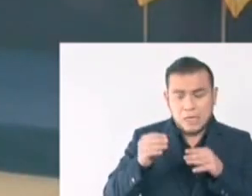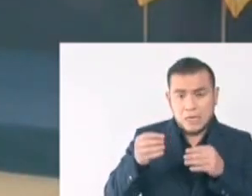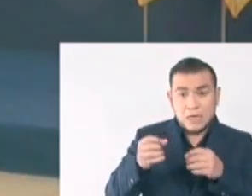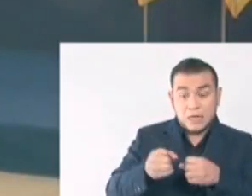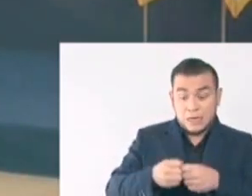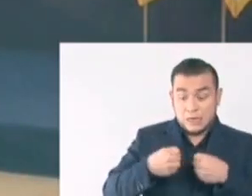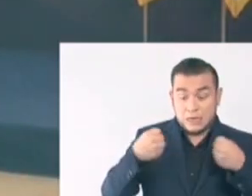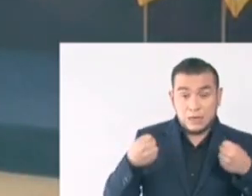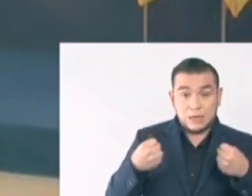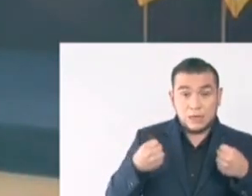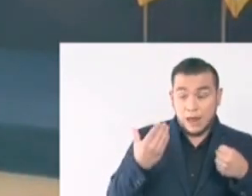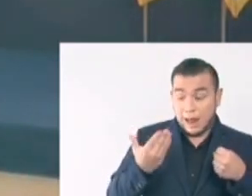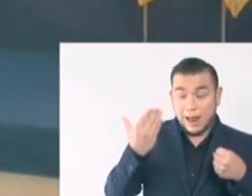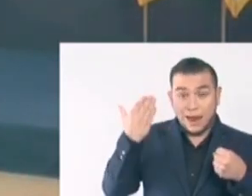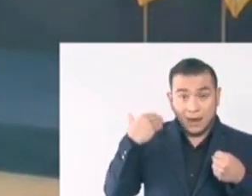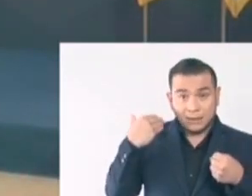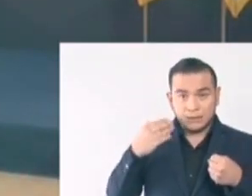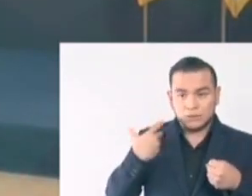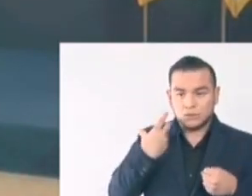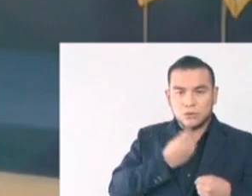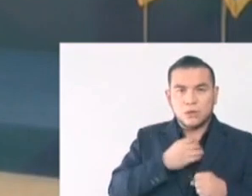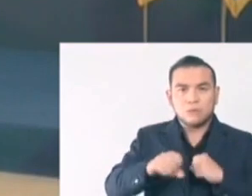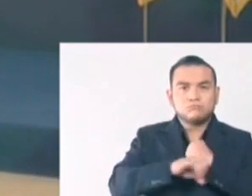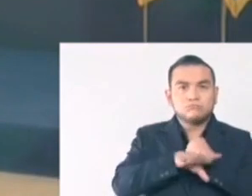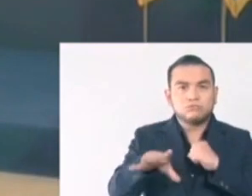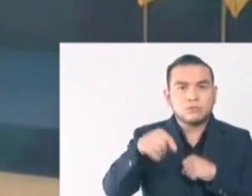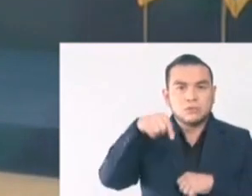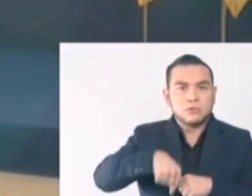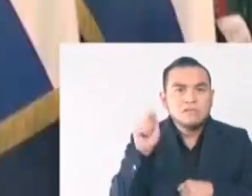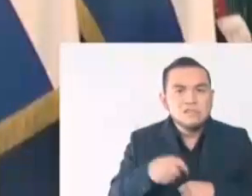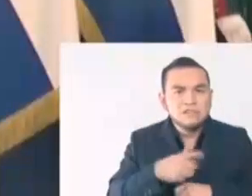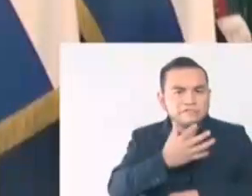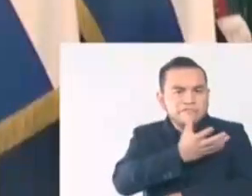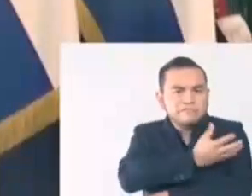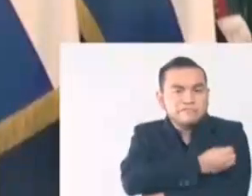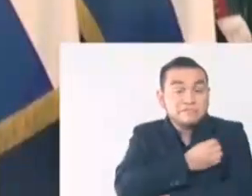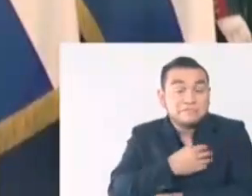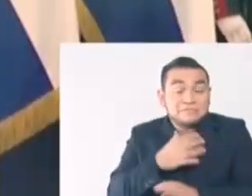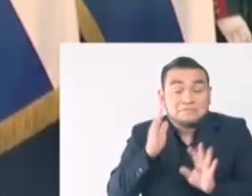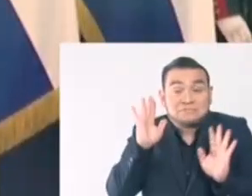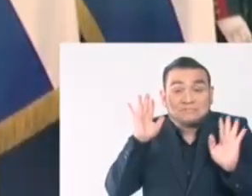antes. Una vez anunciada por nosotros, ahora es mala la vacuna. Bueno,